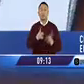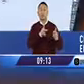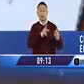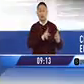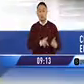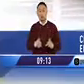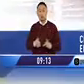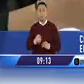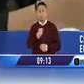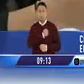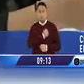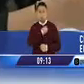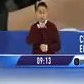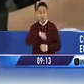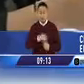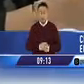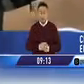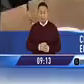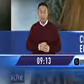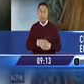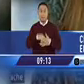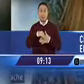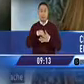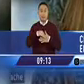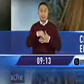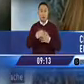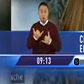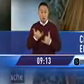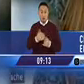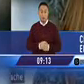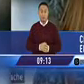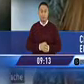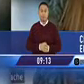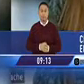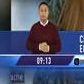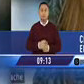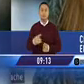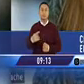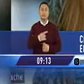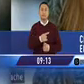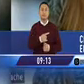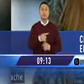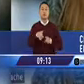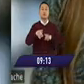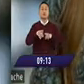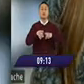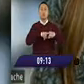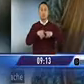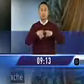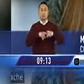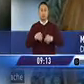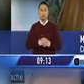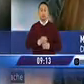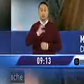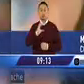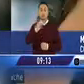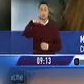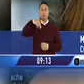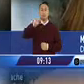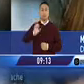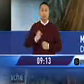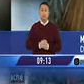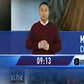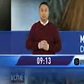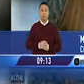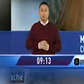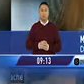planificación aspiran cumplir con este pendiente. En este momento estamos avanzando con el concurso del CNE que retrotrajo